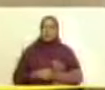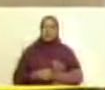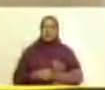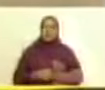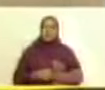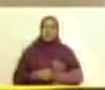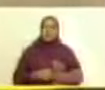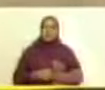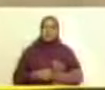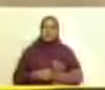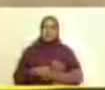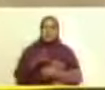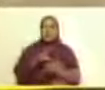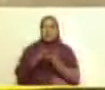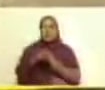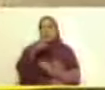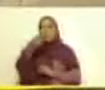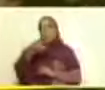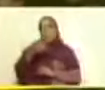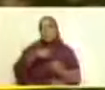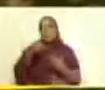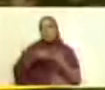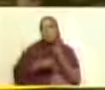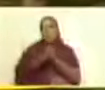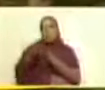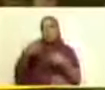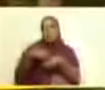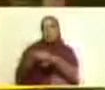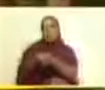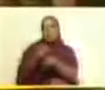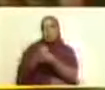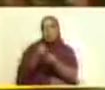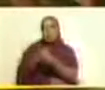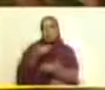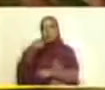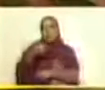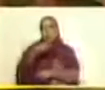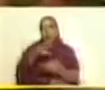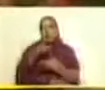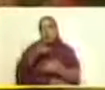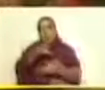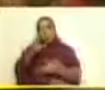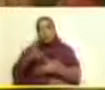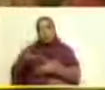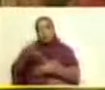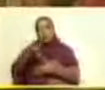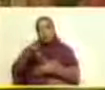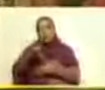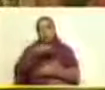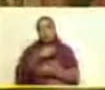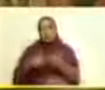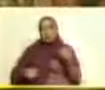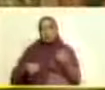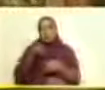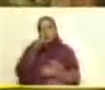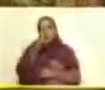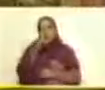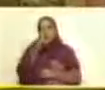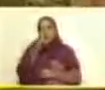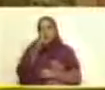¿Cómo esta geopolítica propone reconstruir la integración latinoamericana y caribeña y bueno, presidente, los